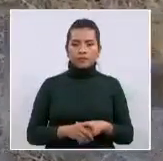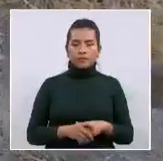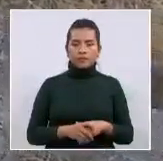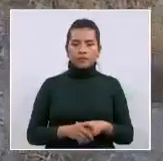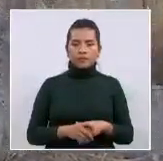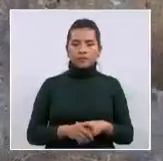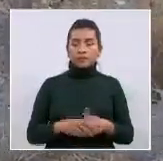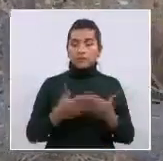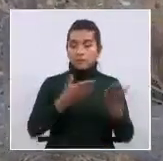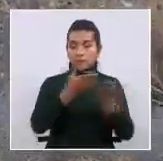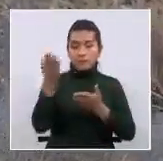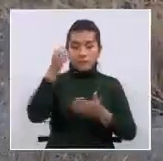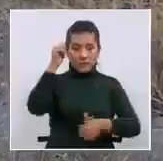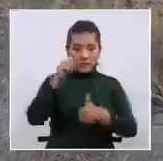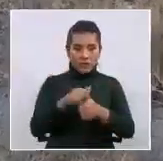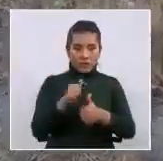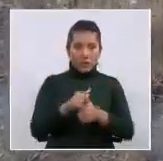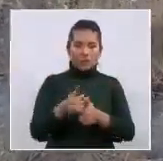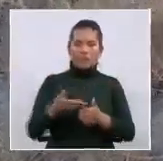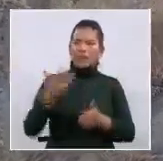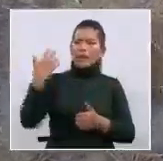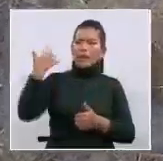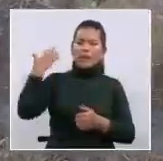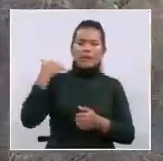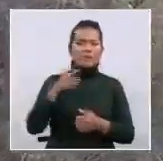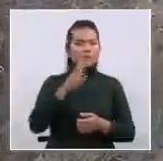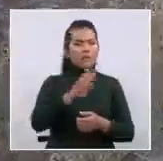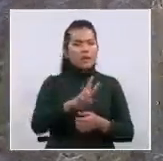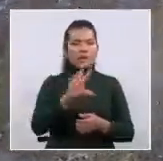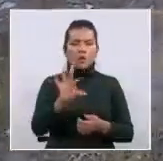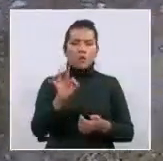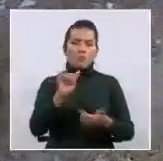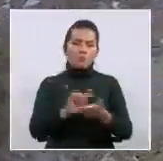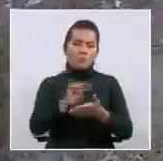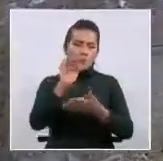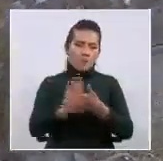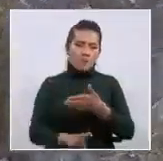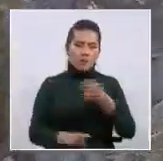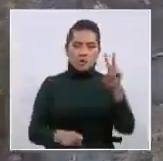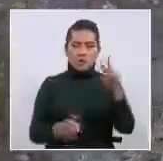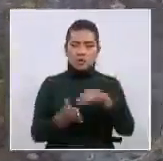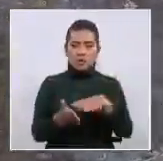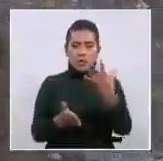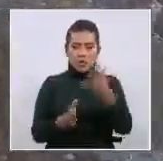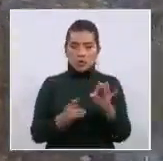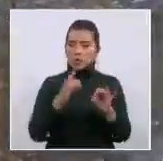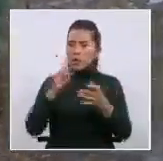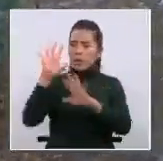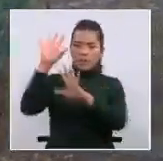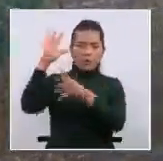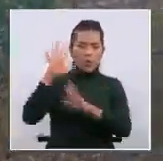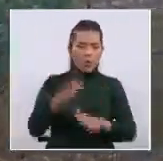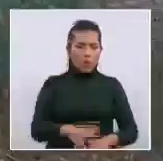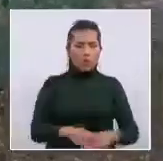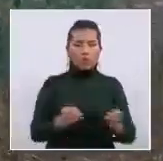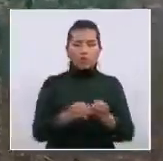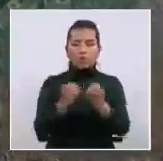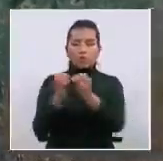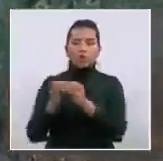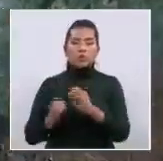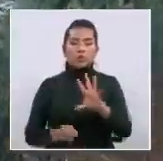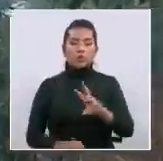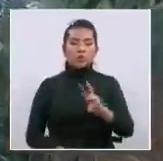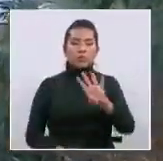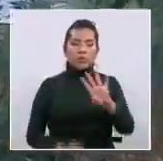¿Usted recuerda aquel mega deslizamiento que ocurrió el 29 de abril de la gestión 2019, donde 64 viviendas